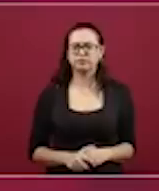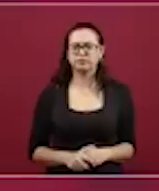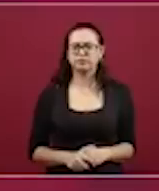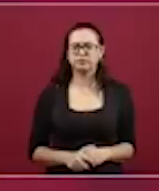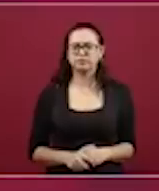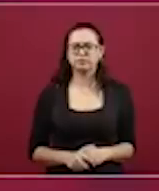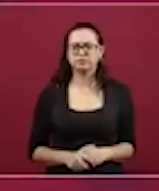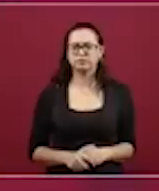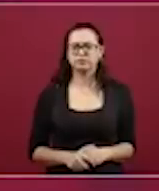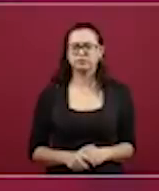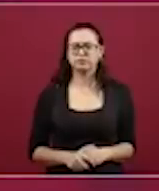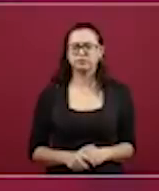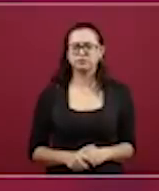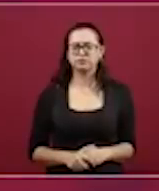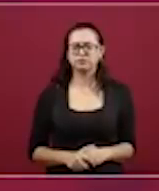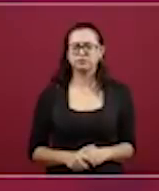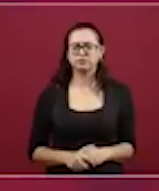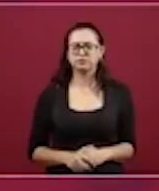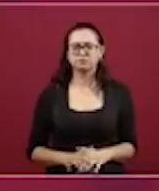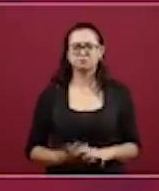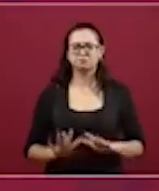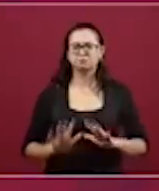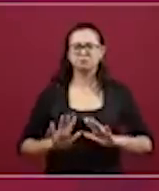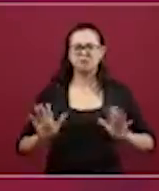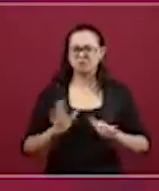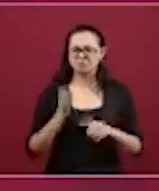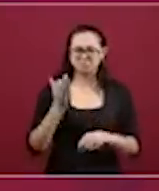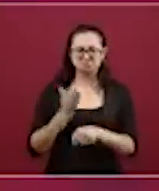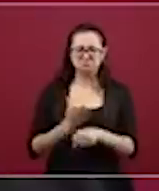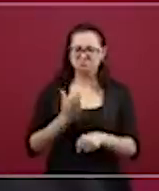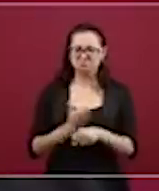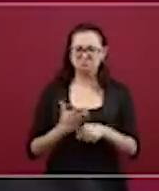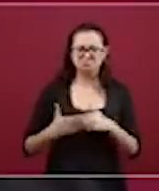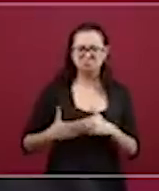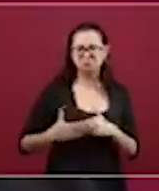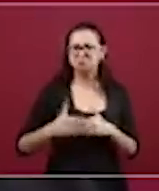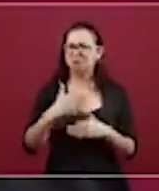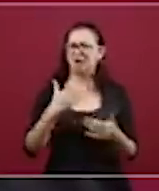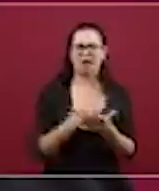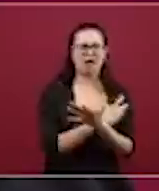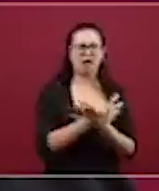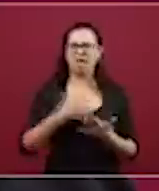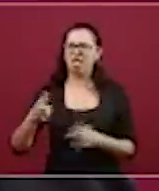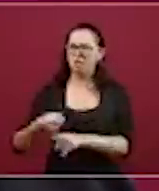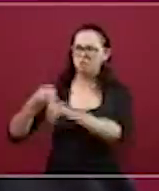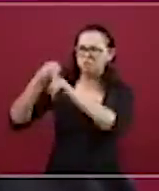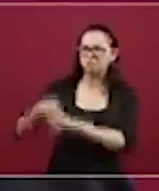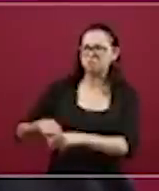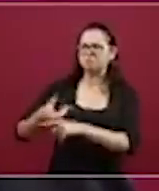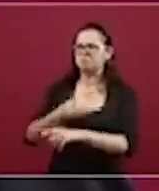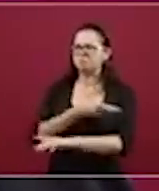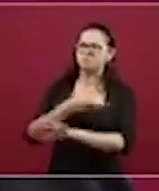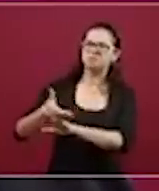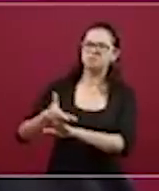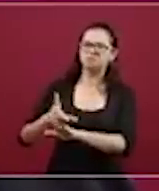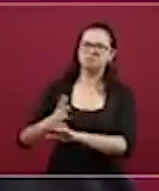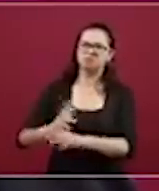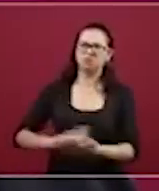posibilidades para la imposición ni para el extremismo.